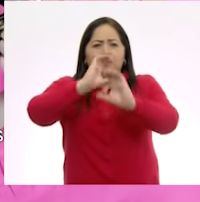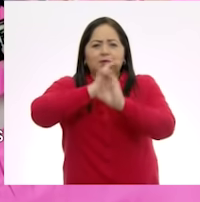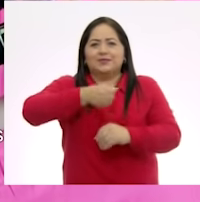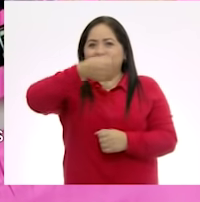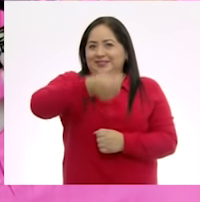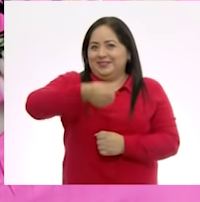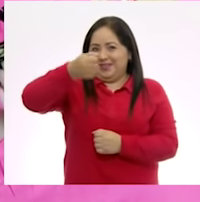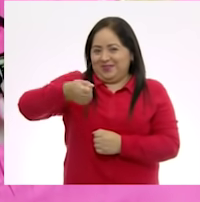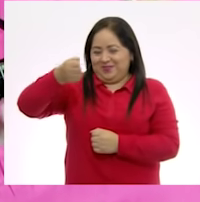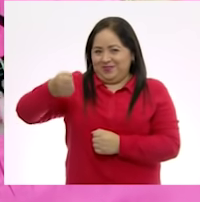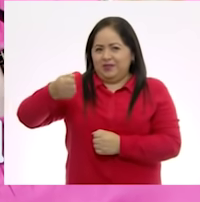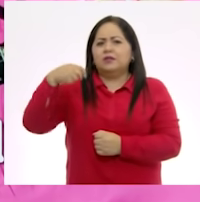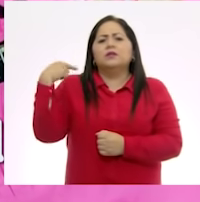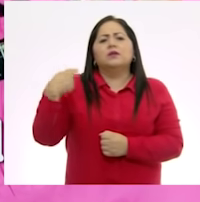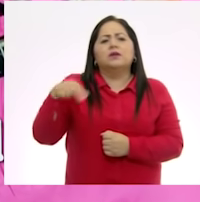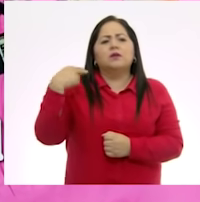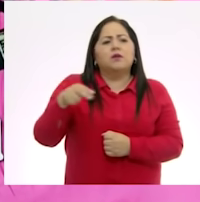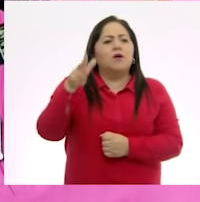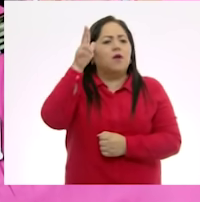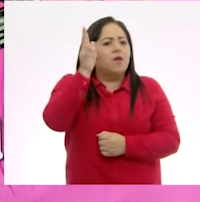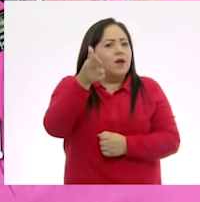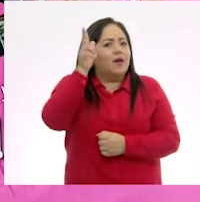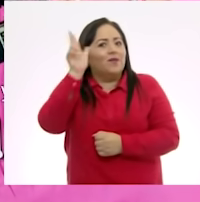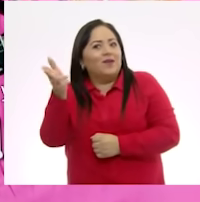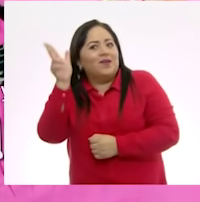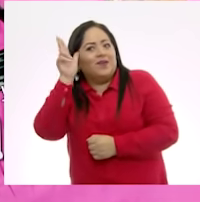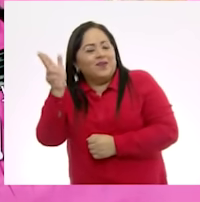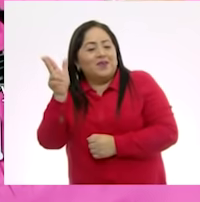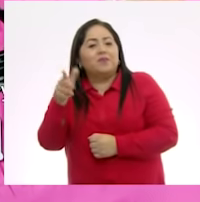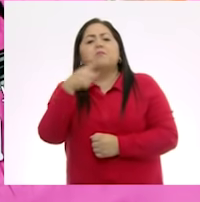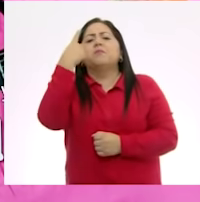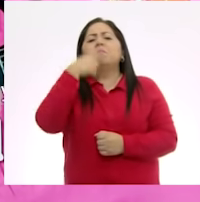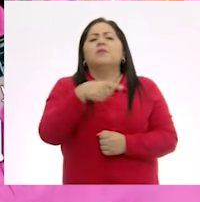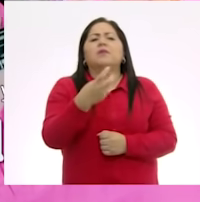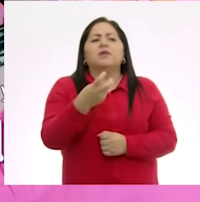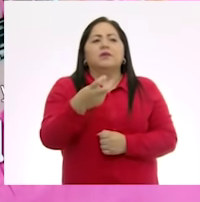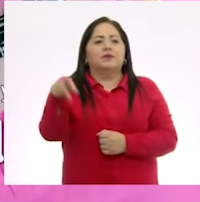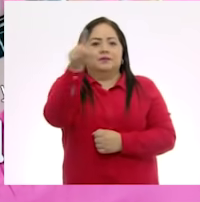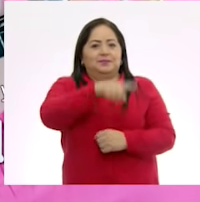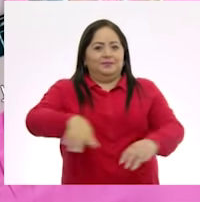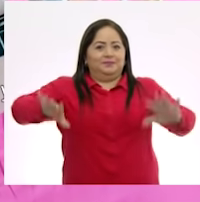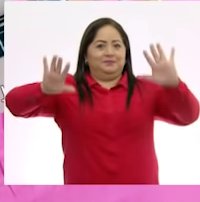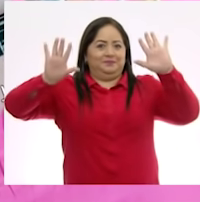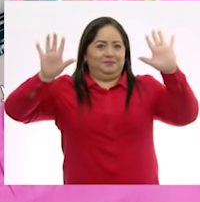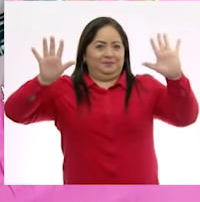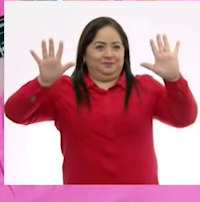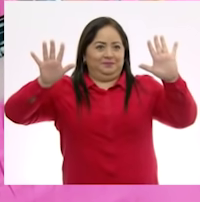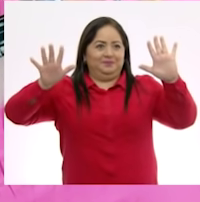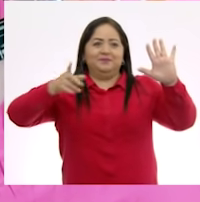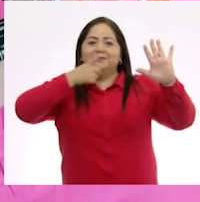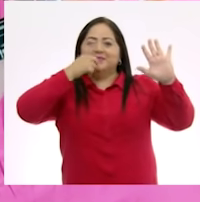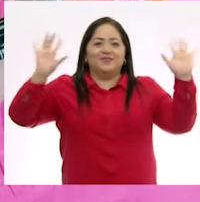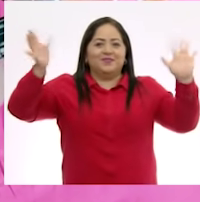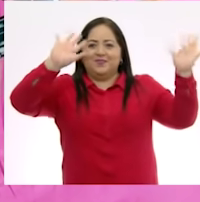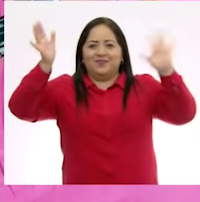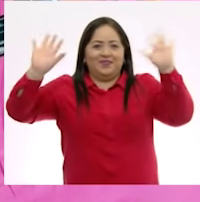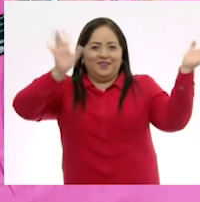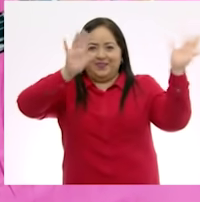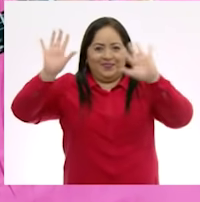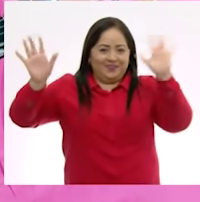saludo que se llama Hola, Hola, Hola. Para eso tienes que levantar tus manos y decir Hola, Hola,